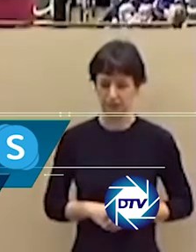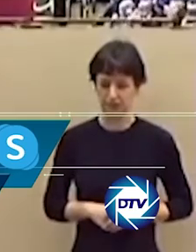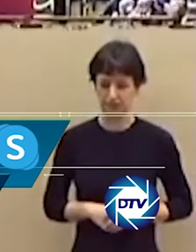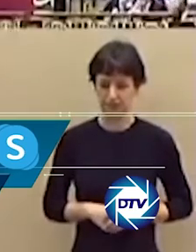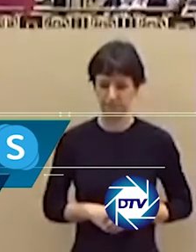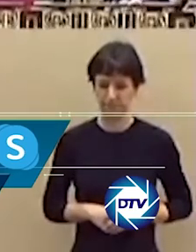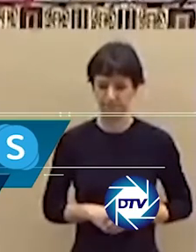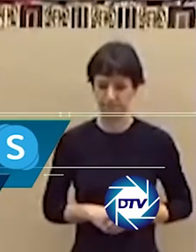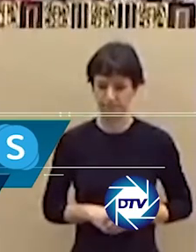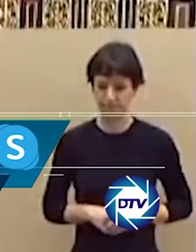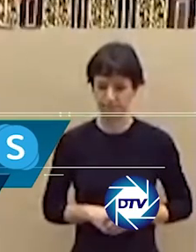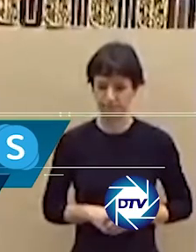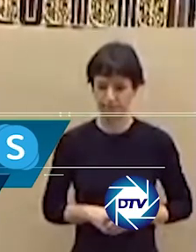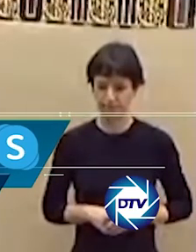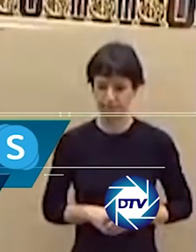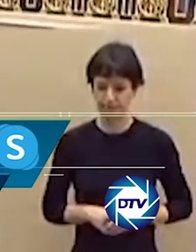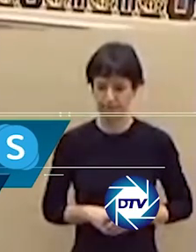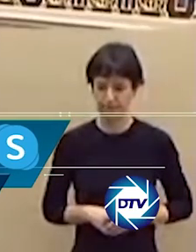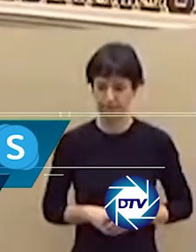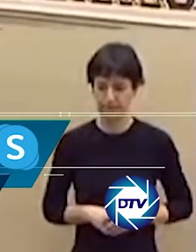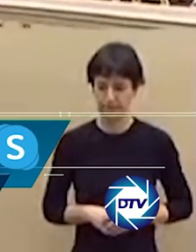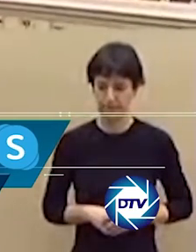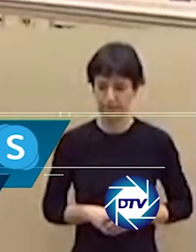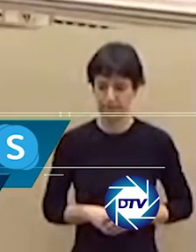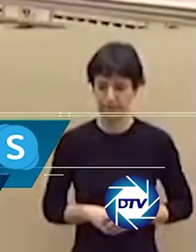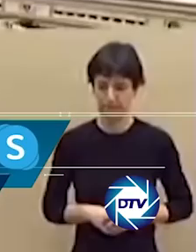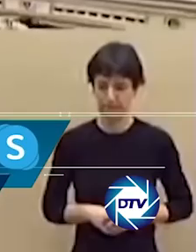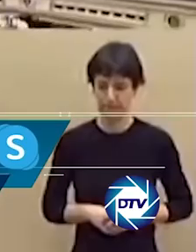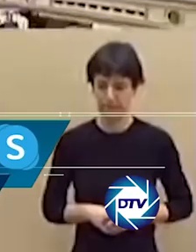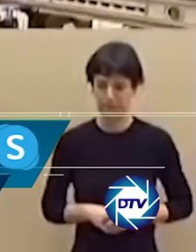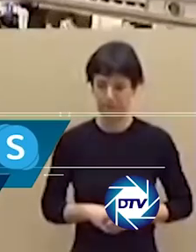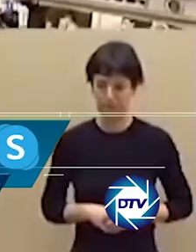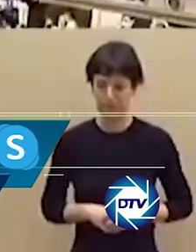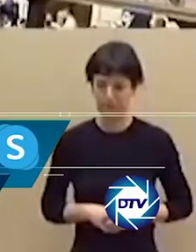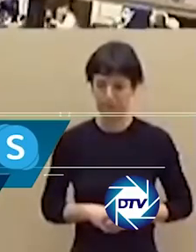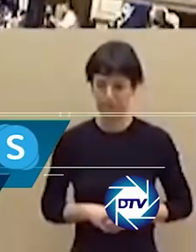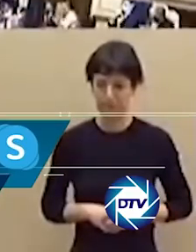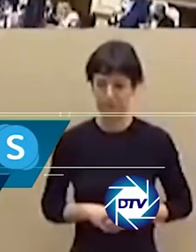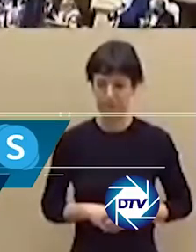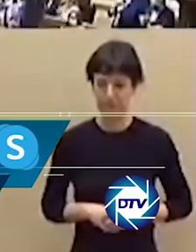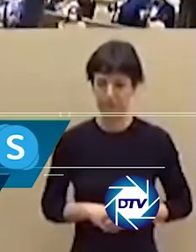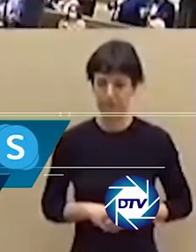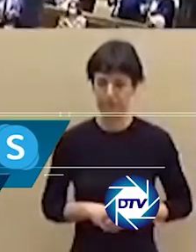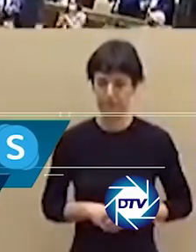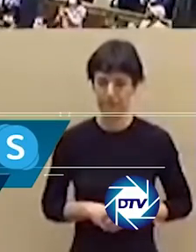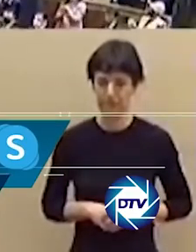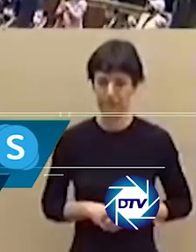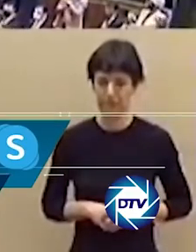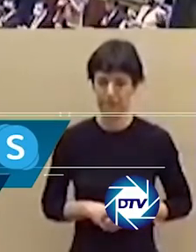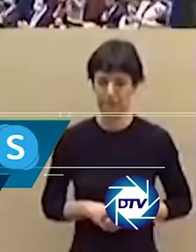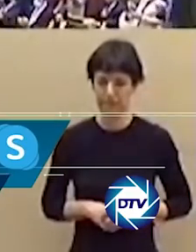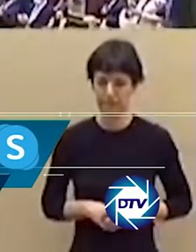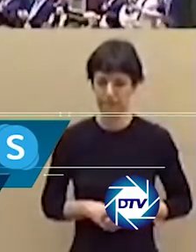Era intocable porque decían que todo lo había hecho bien, todo lo que fuera, porque dentro del país no se ha movido prácticamente nada,